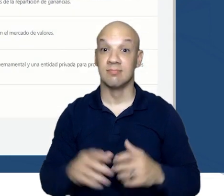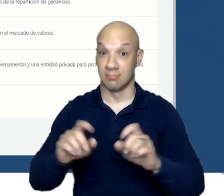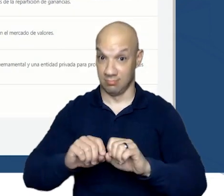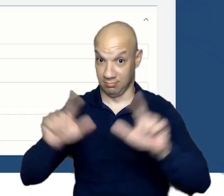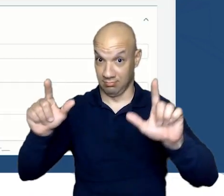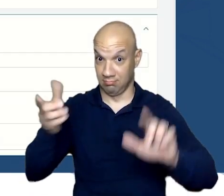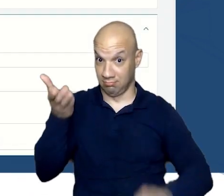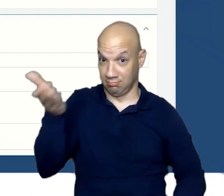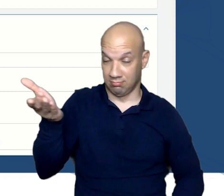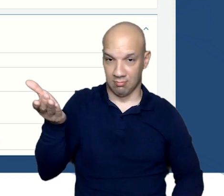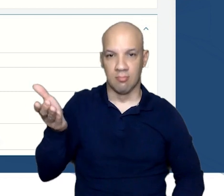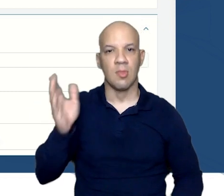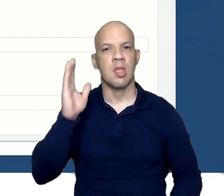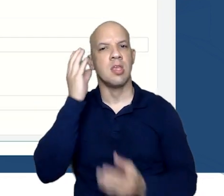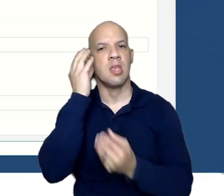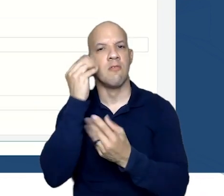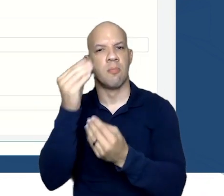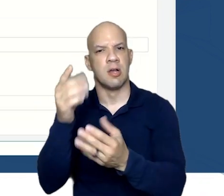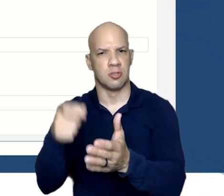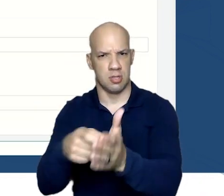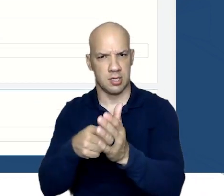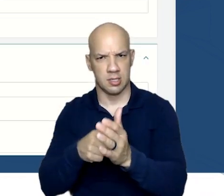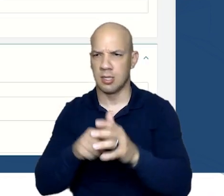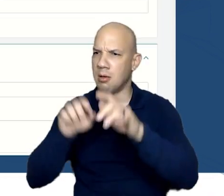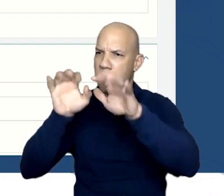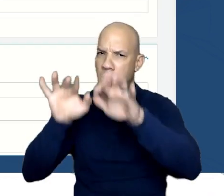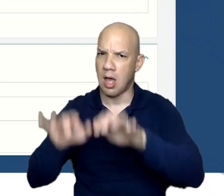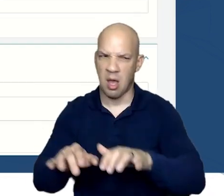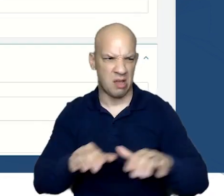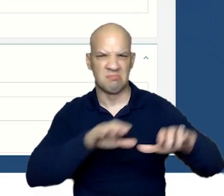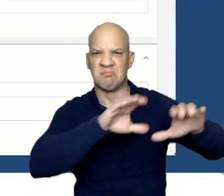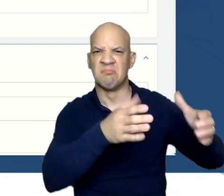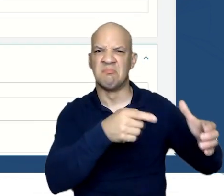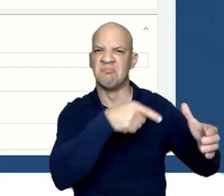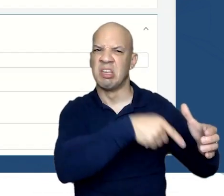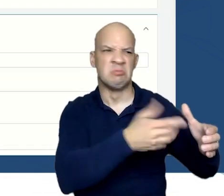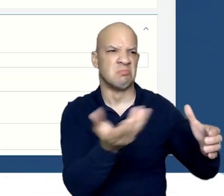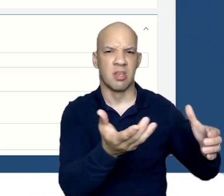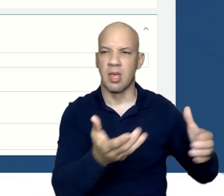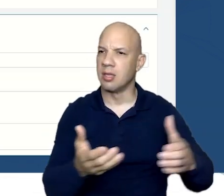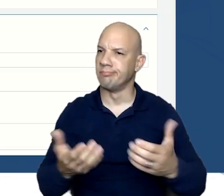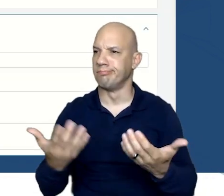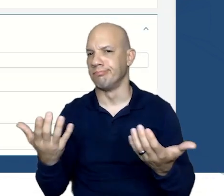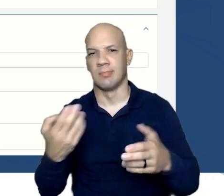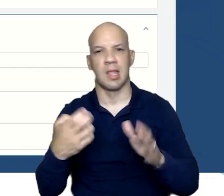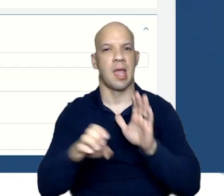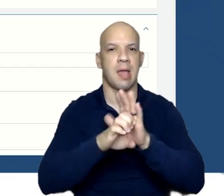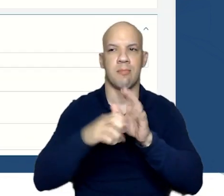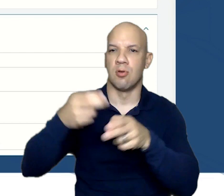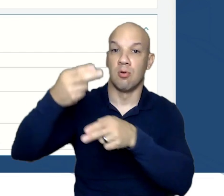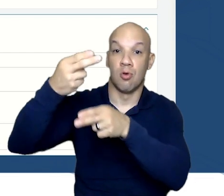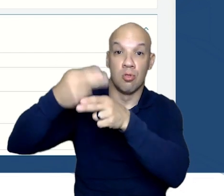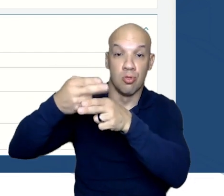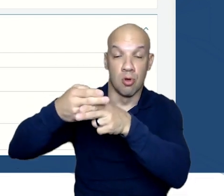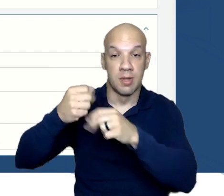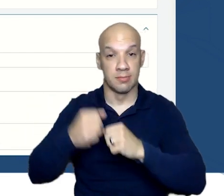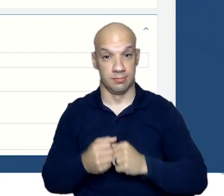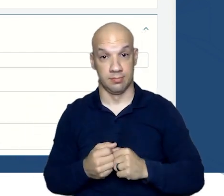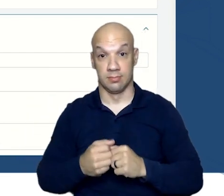En la siguiente sección, completará la información requerida de la entidad, como nombre,